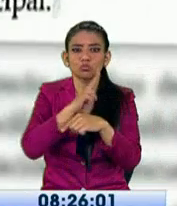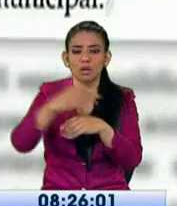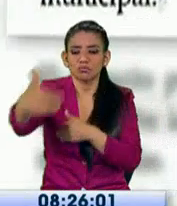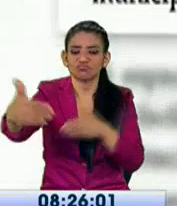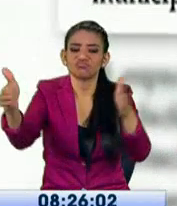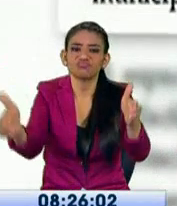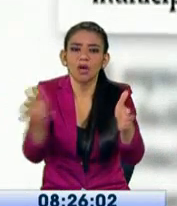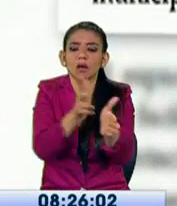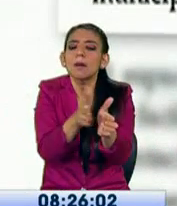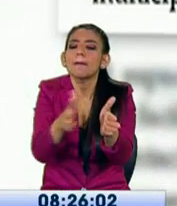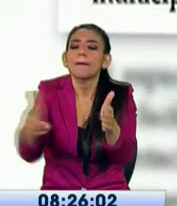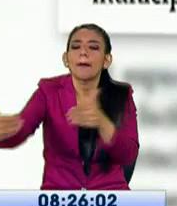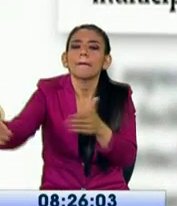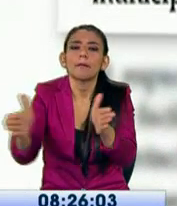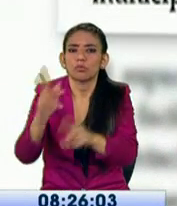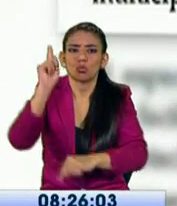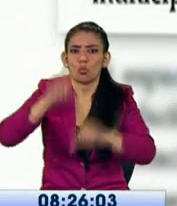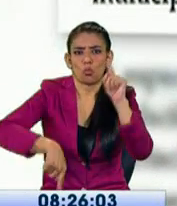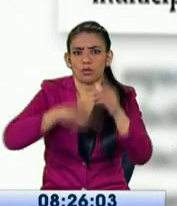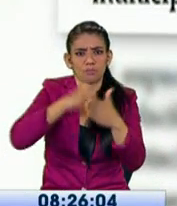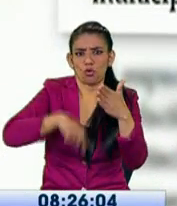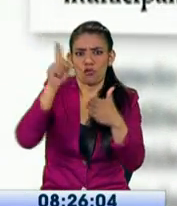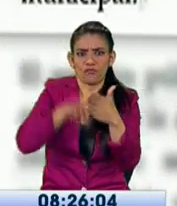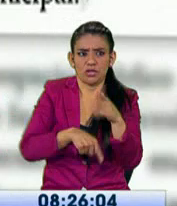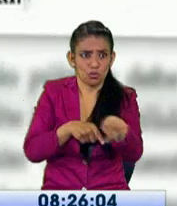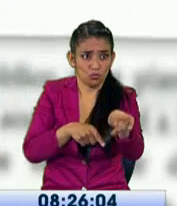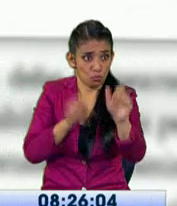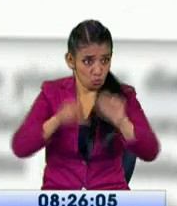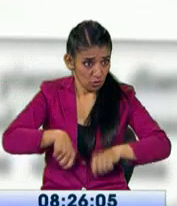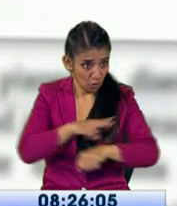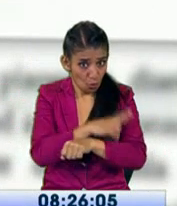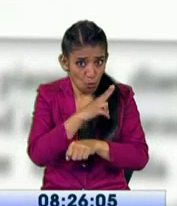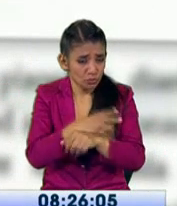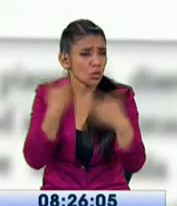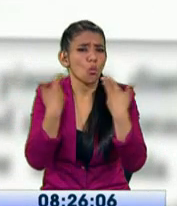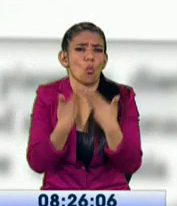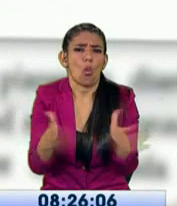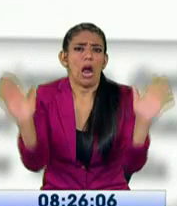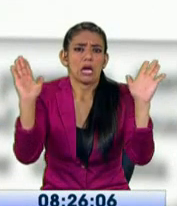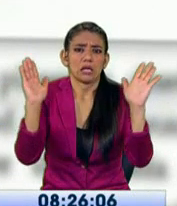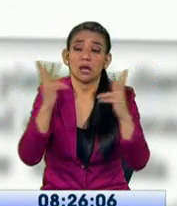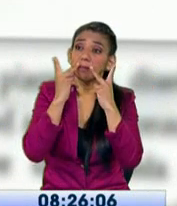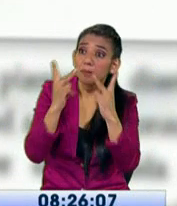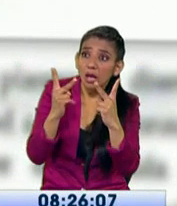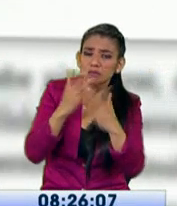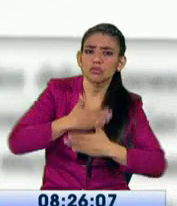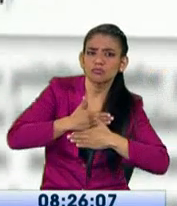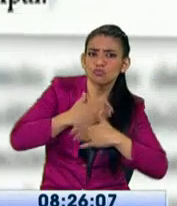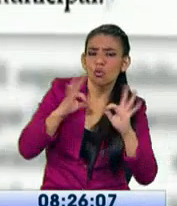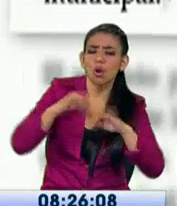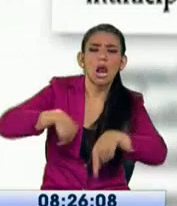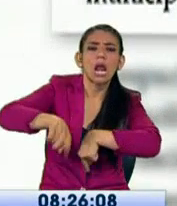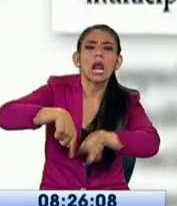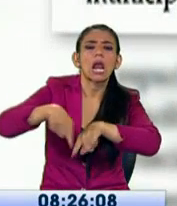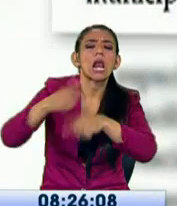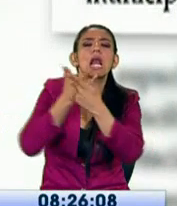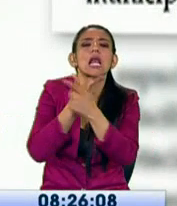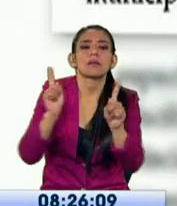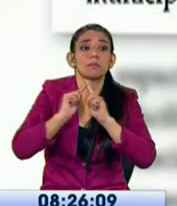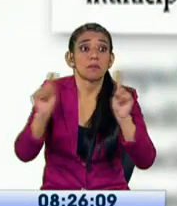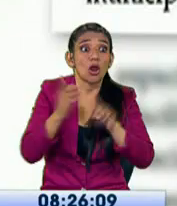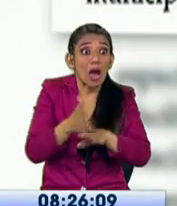amurallados en forma tal que priven a la población de su uso disfrute visual y libre tránsito sin